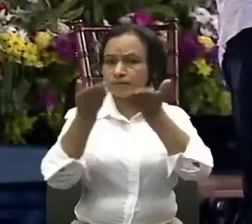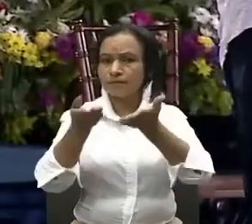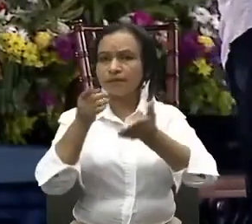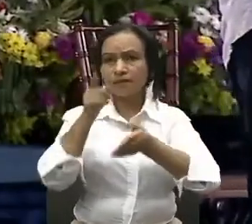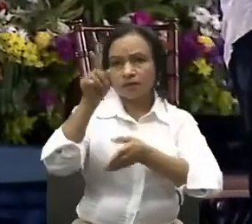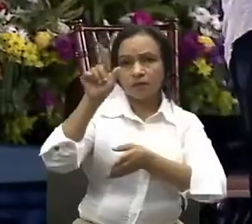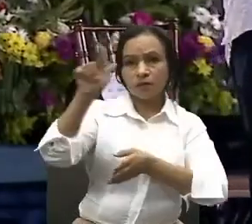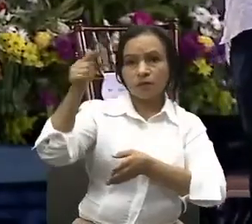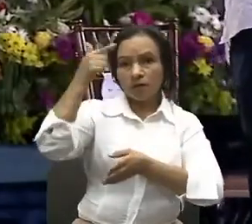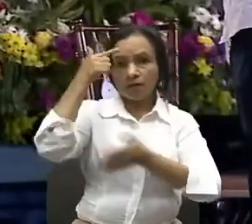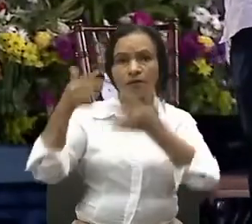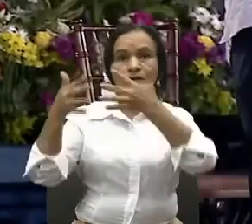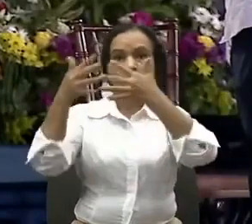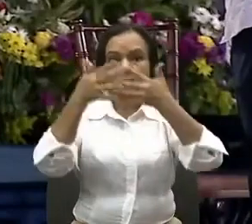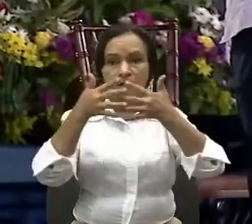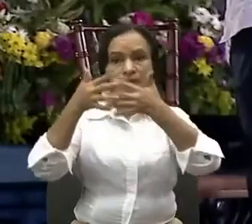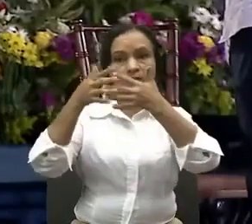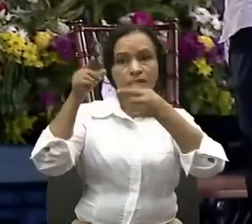Unidos.